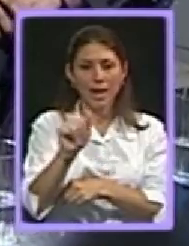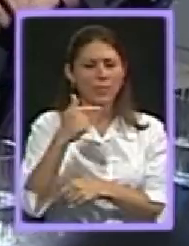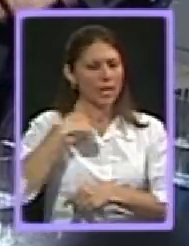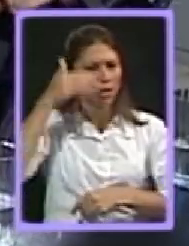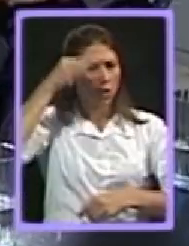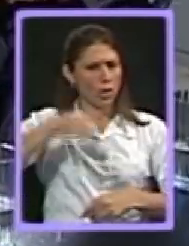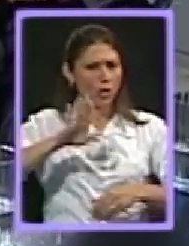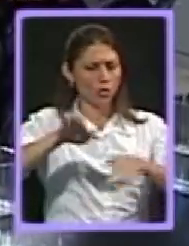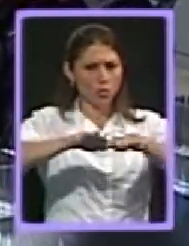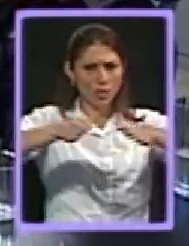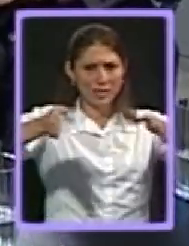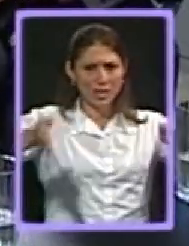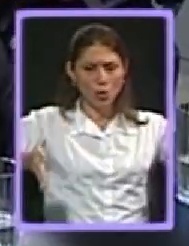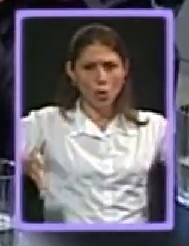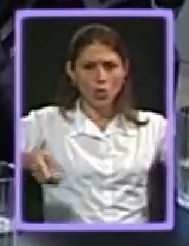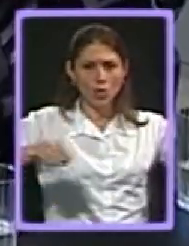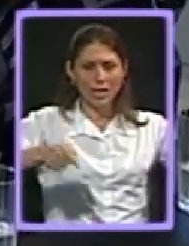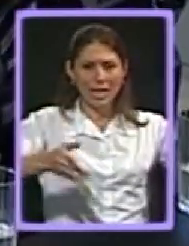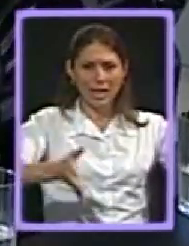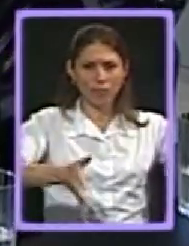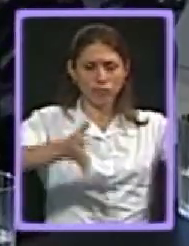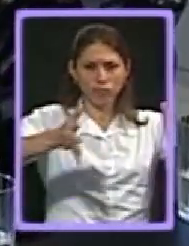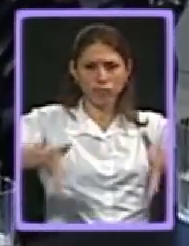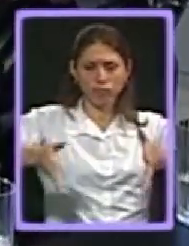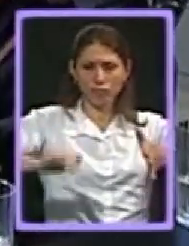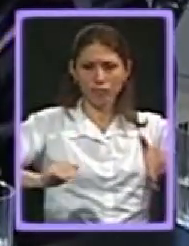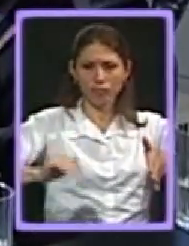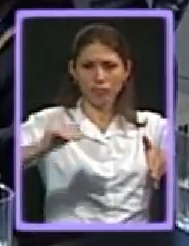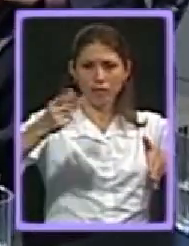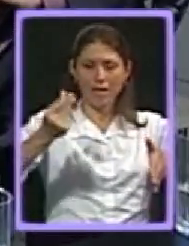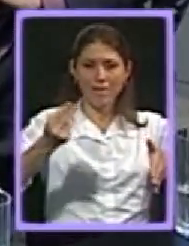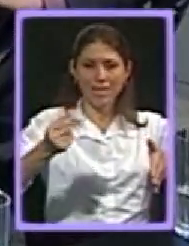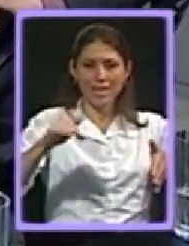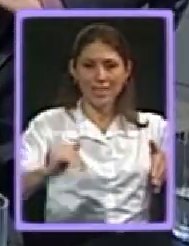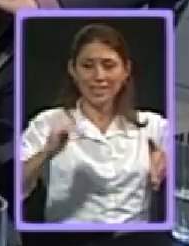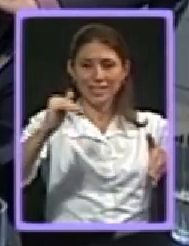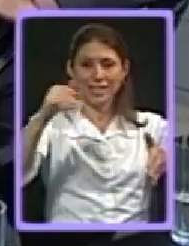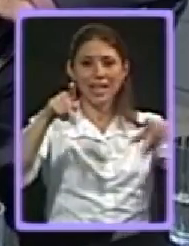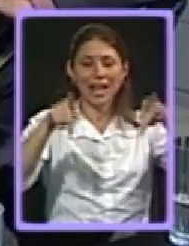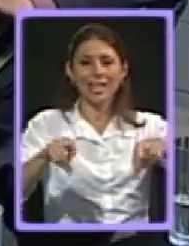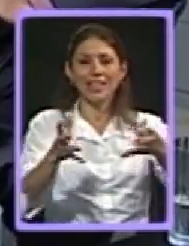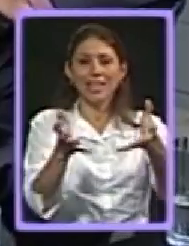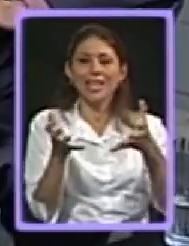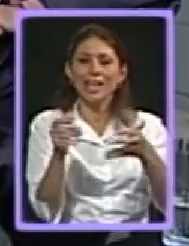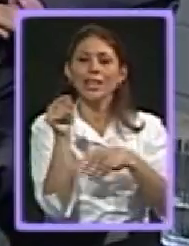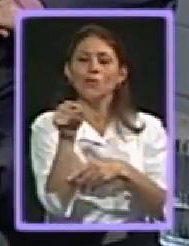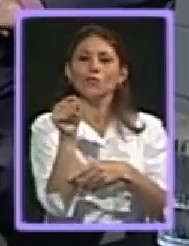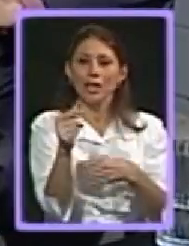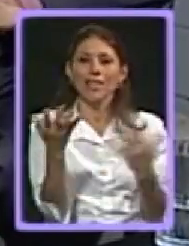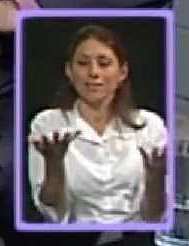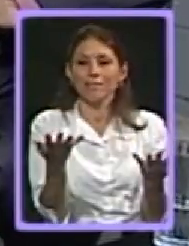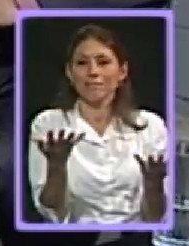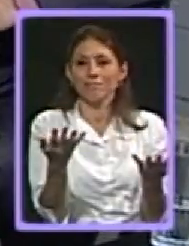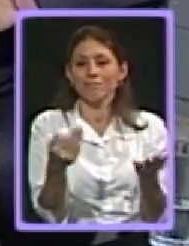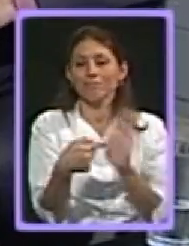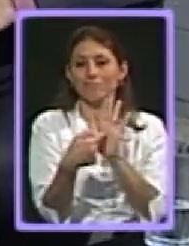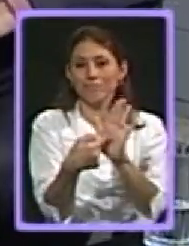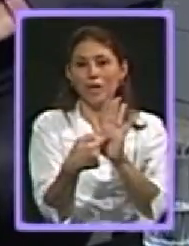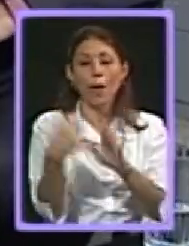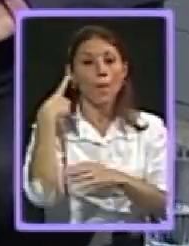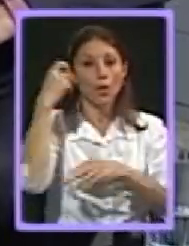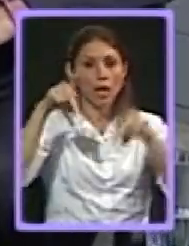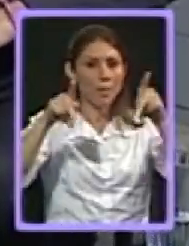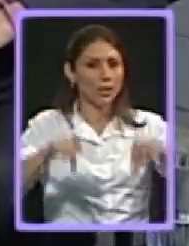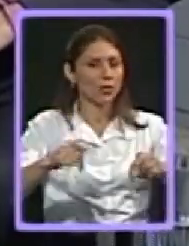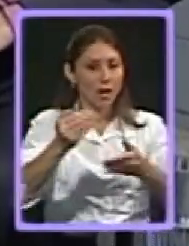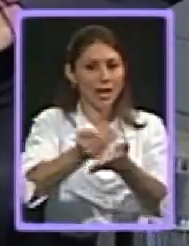tiene unas cajas llenas de billetes y eso es lo que la gente quiere que usted, porque el que gira, el que